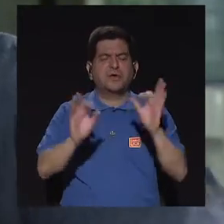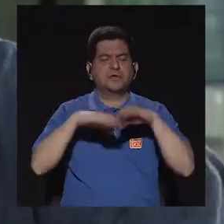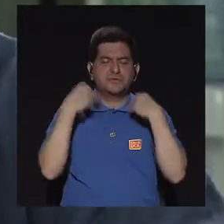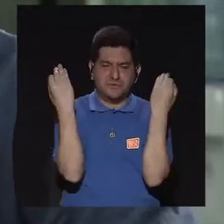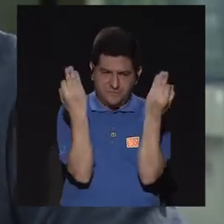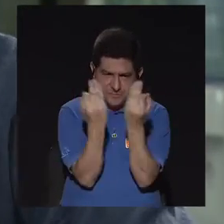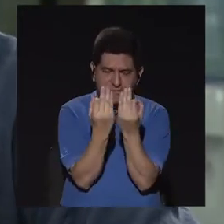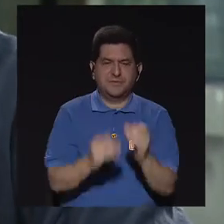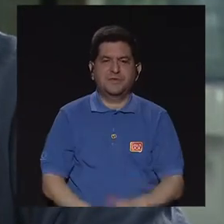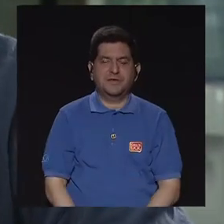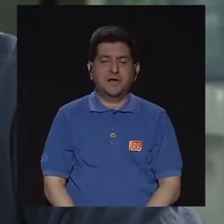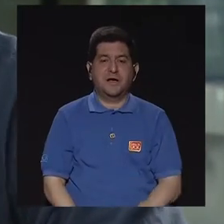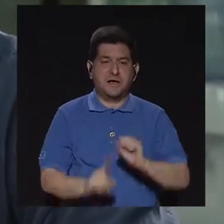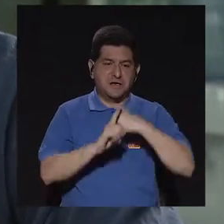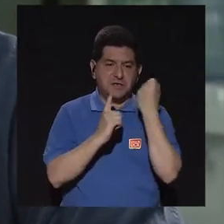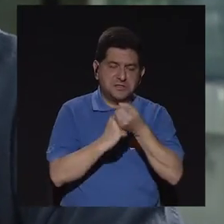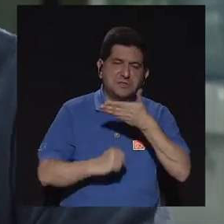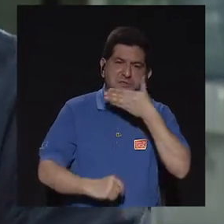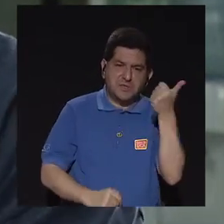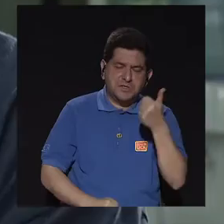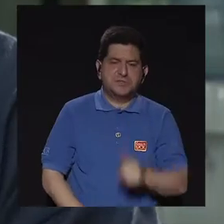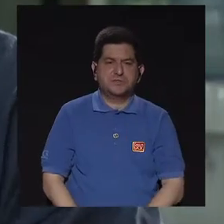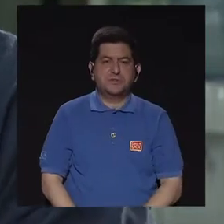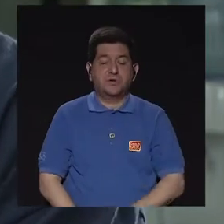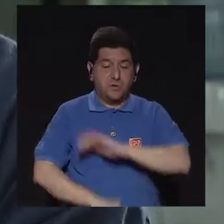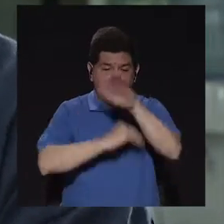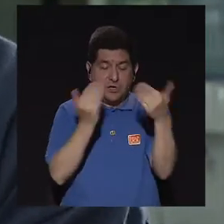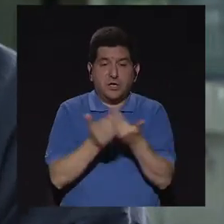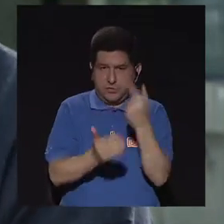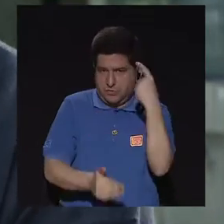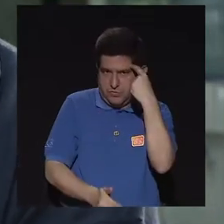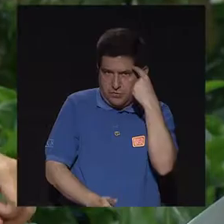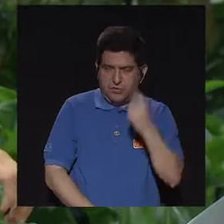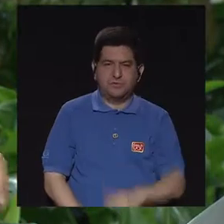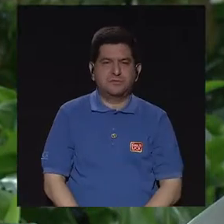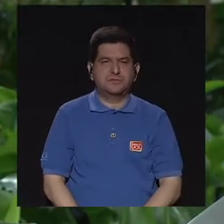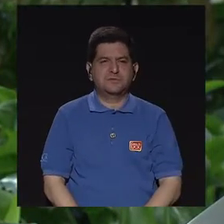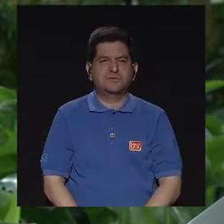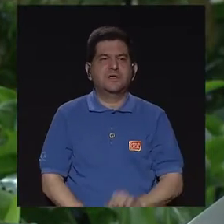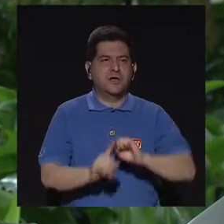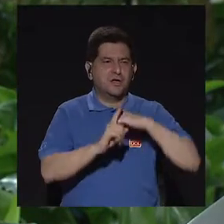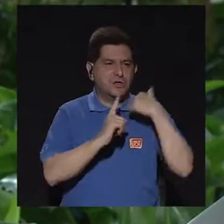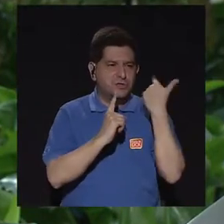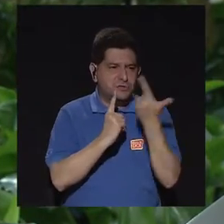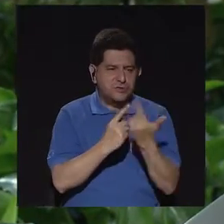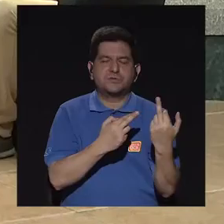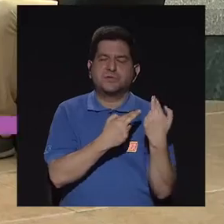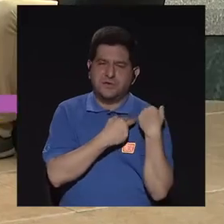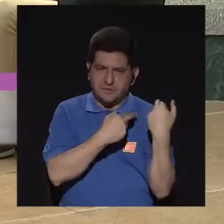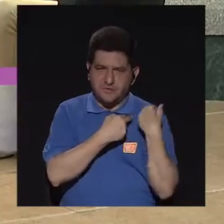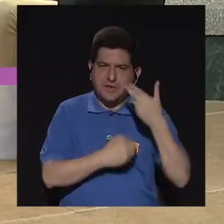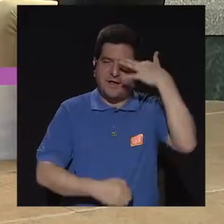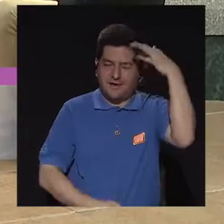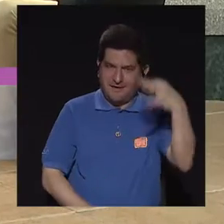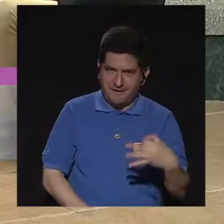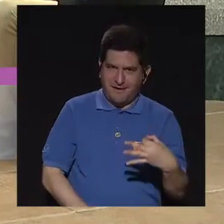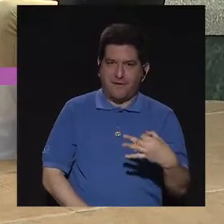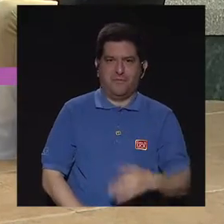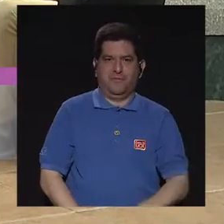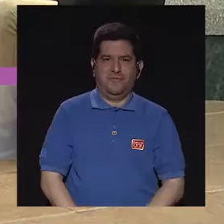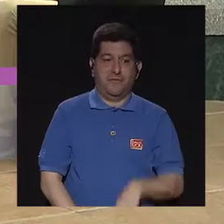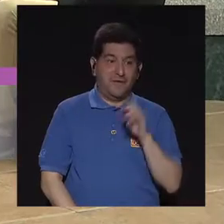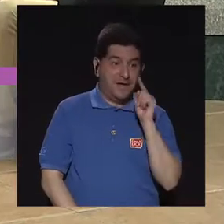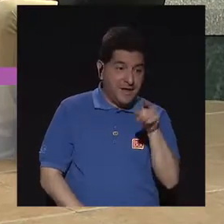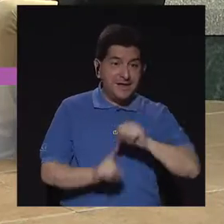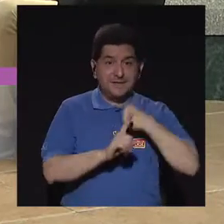nuestra familia, ¿verdad? Que teniendo mejores condiciones, tratar de mejorar la vida para todos. Ser como socialmente más responsables, creo también.